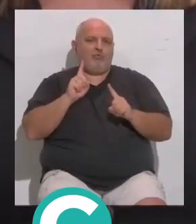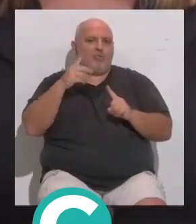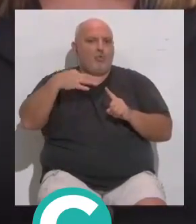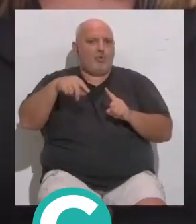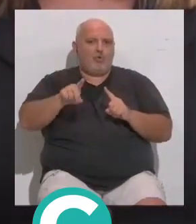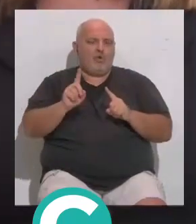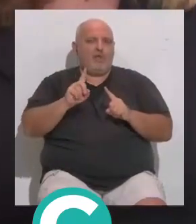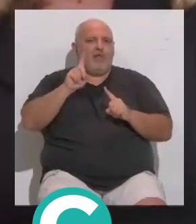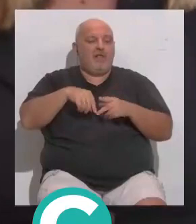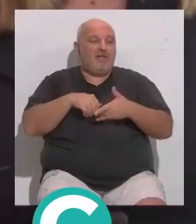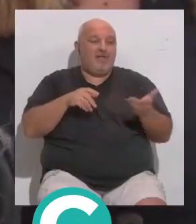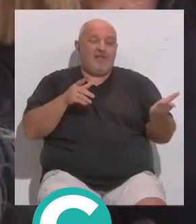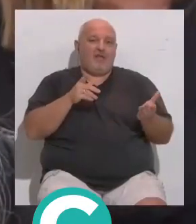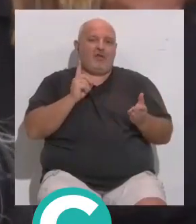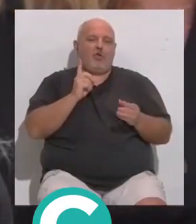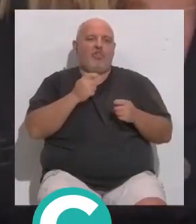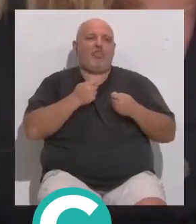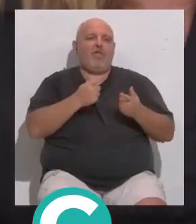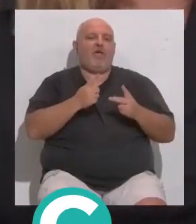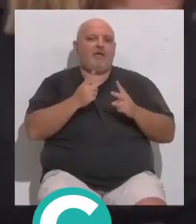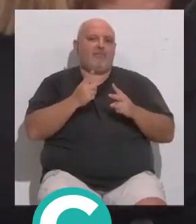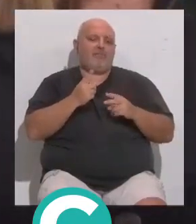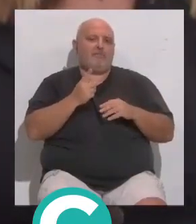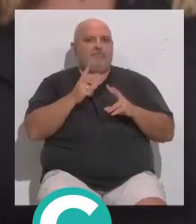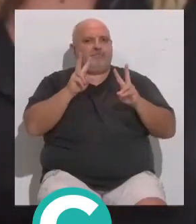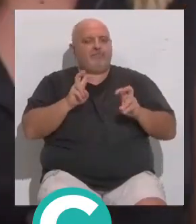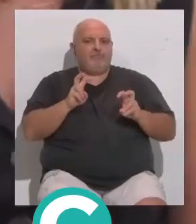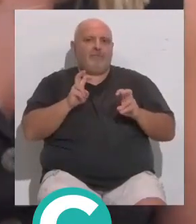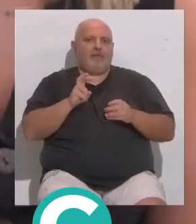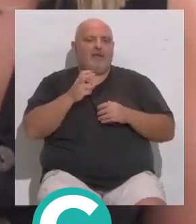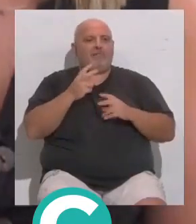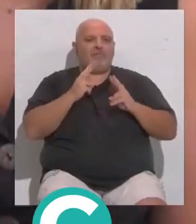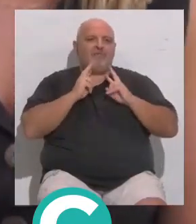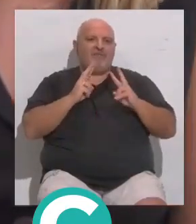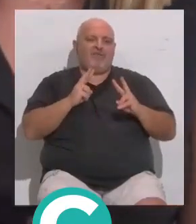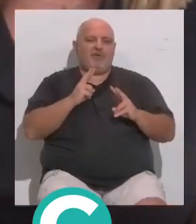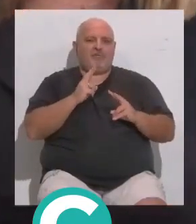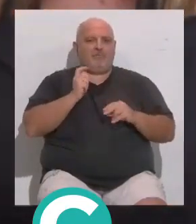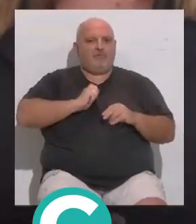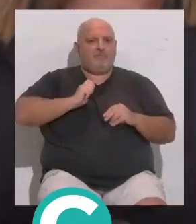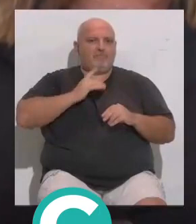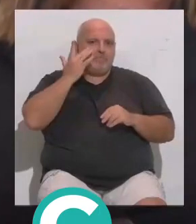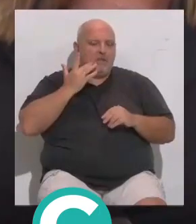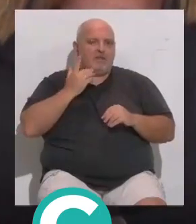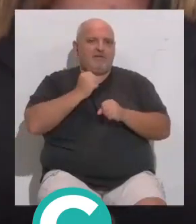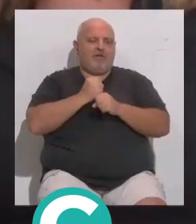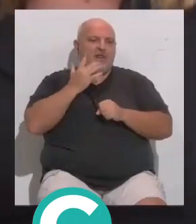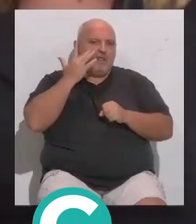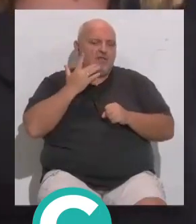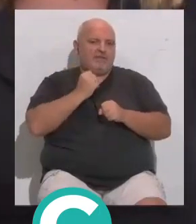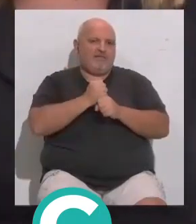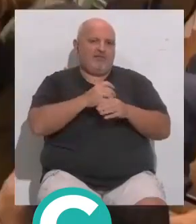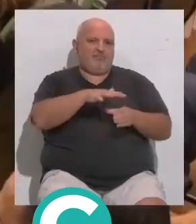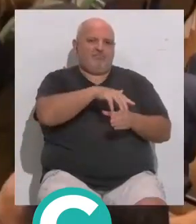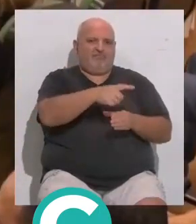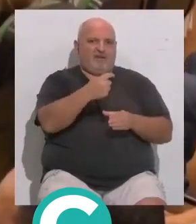subrayo, mientras que eso no repercute en lo que es el reparto de la riqueza con un salario digno y condiciones laborales dignas del sector. Y en eso